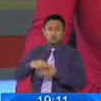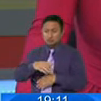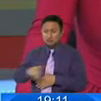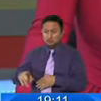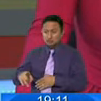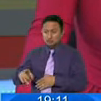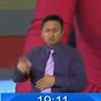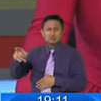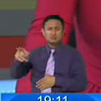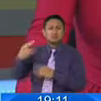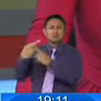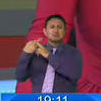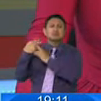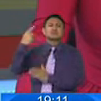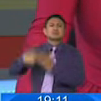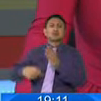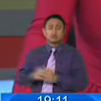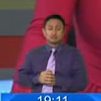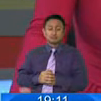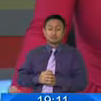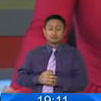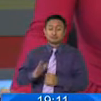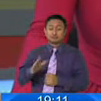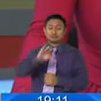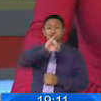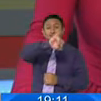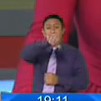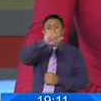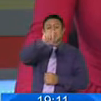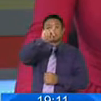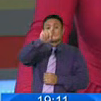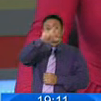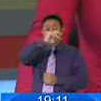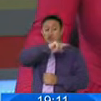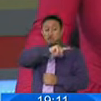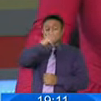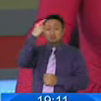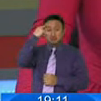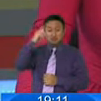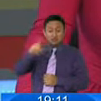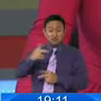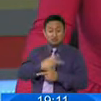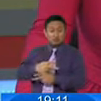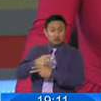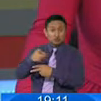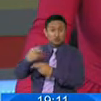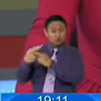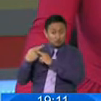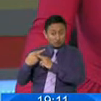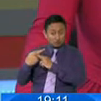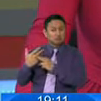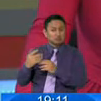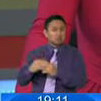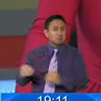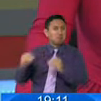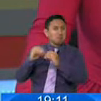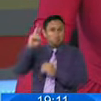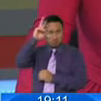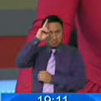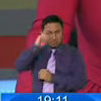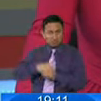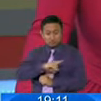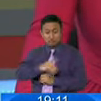Ciudadana Transitorio. Gustavo Yal considera que el Consejo se está excediendo en sus competencias al buscar evaluar